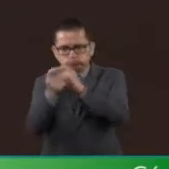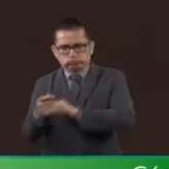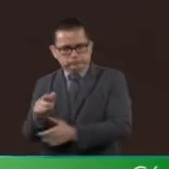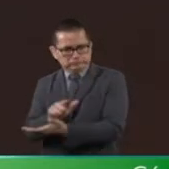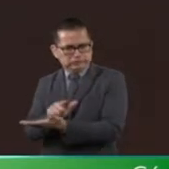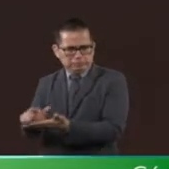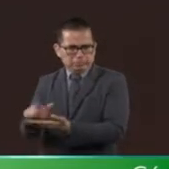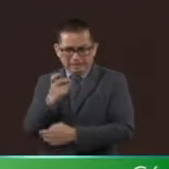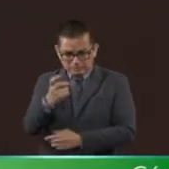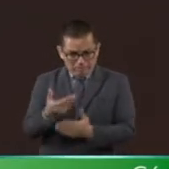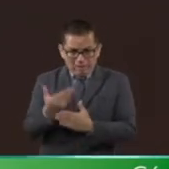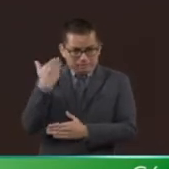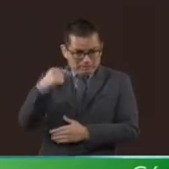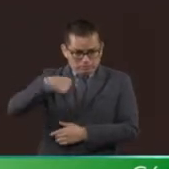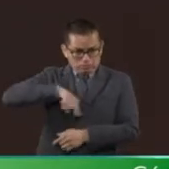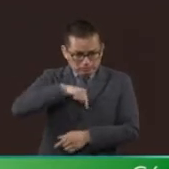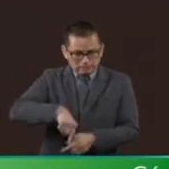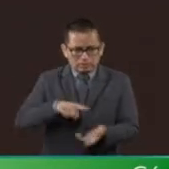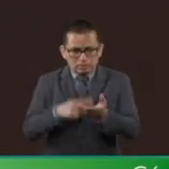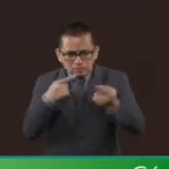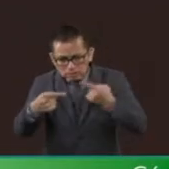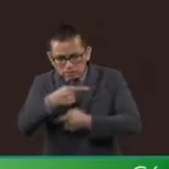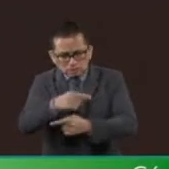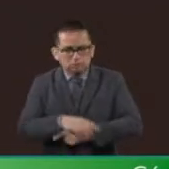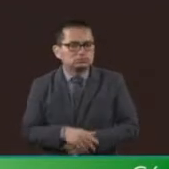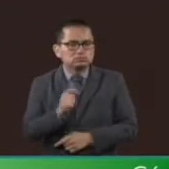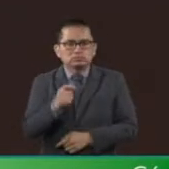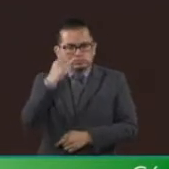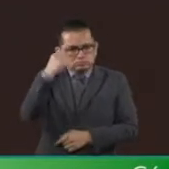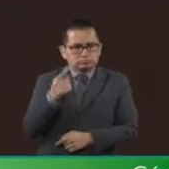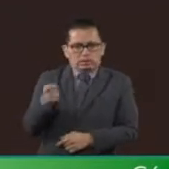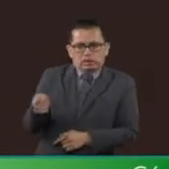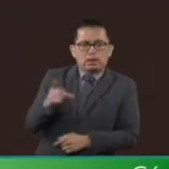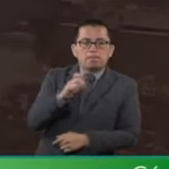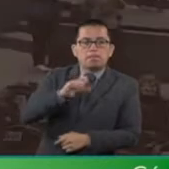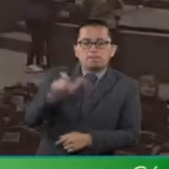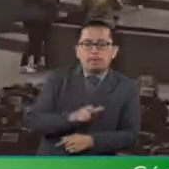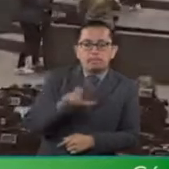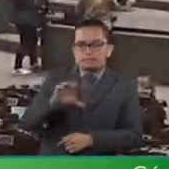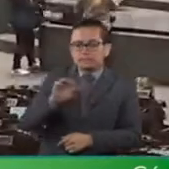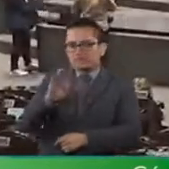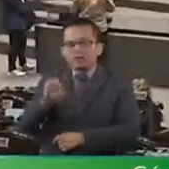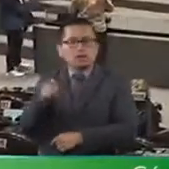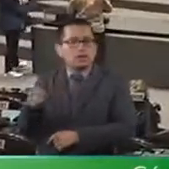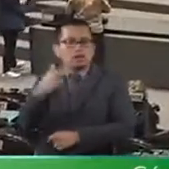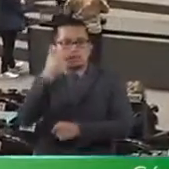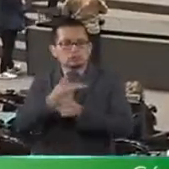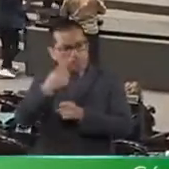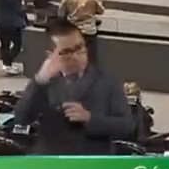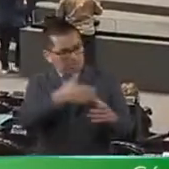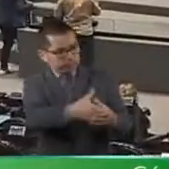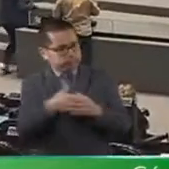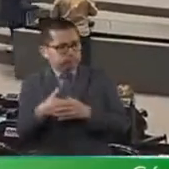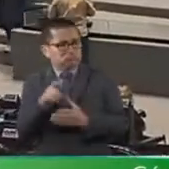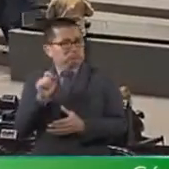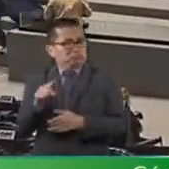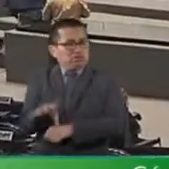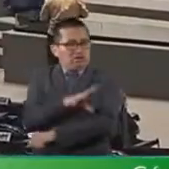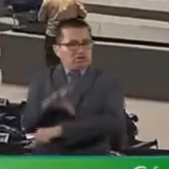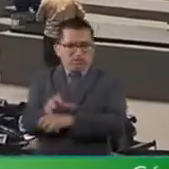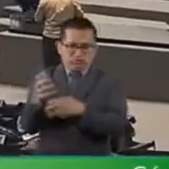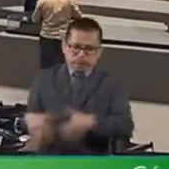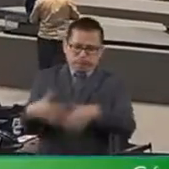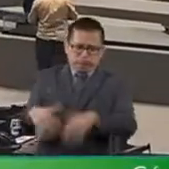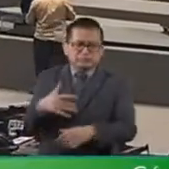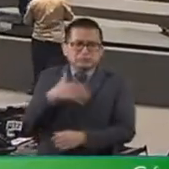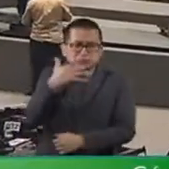de crear un monopolio de energías sucias y caras con Pemex y la CFE. De seguir por ese camino, no solo